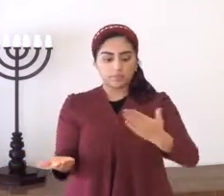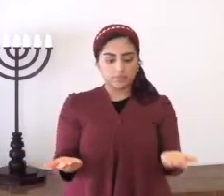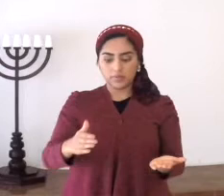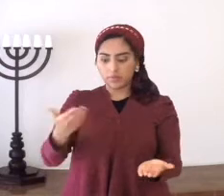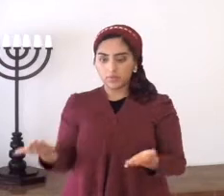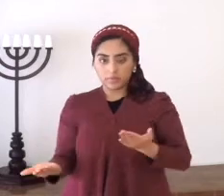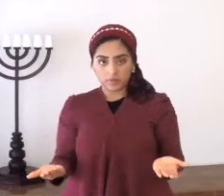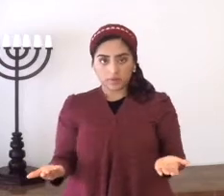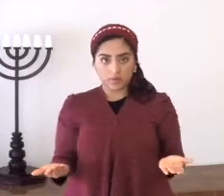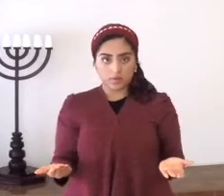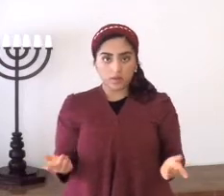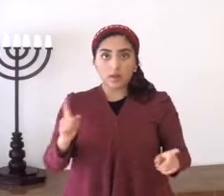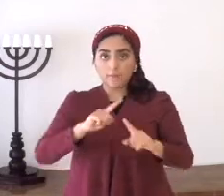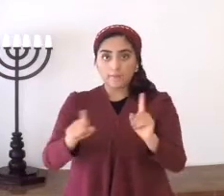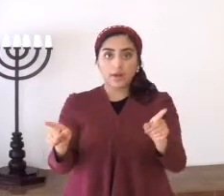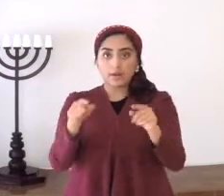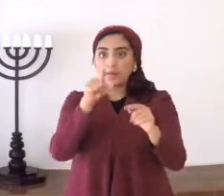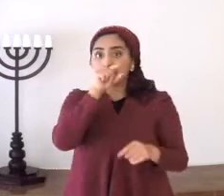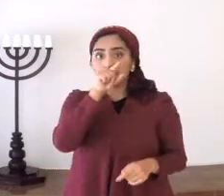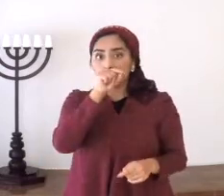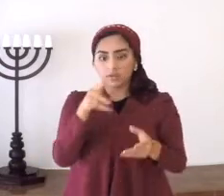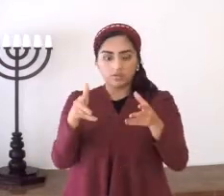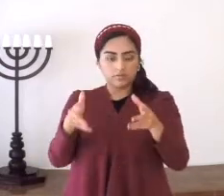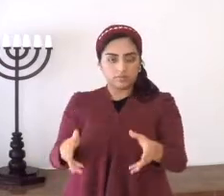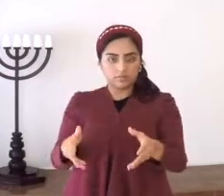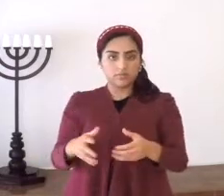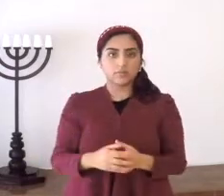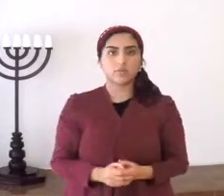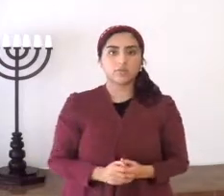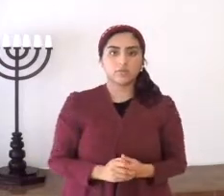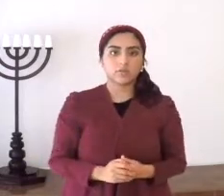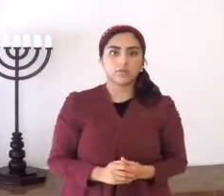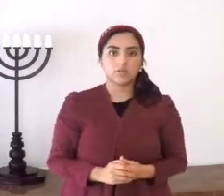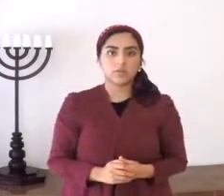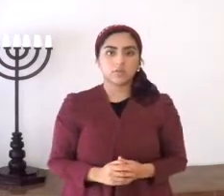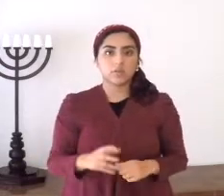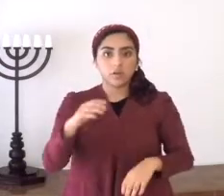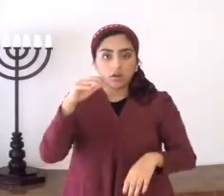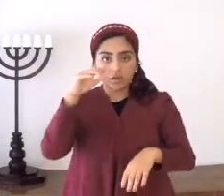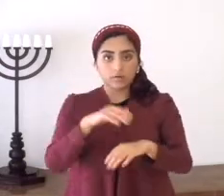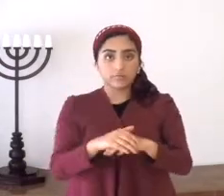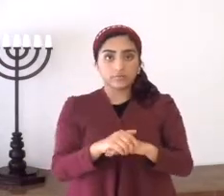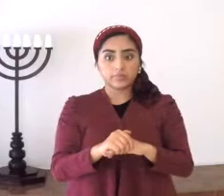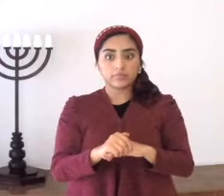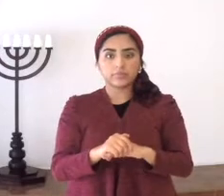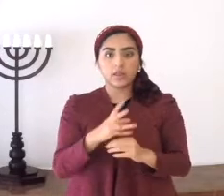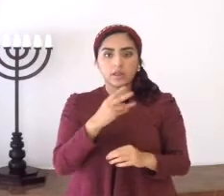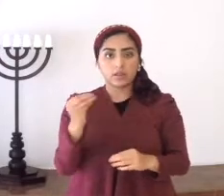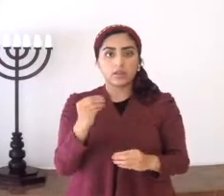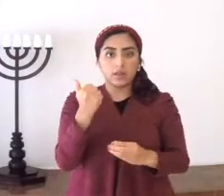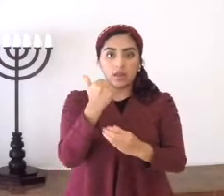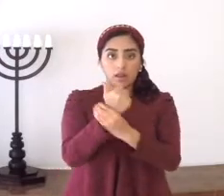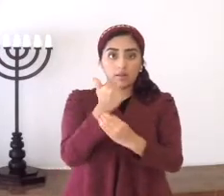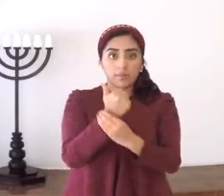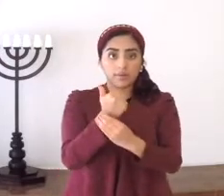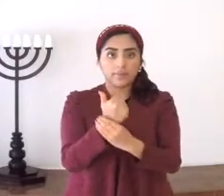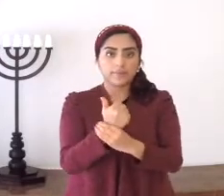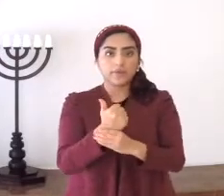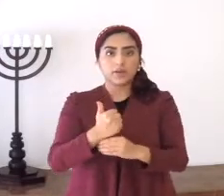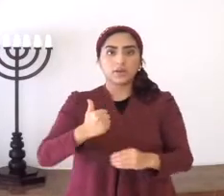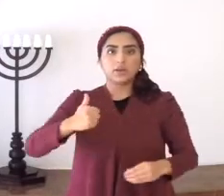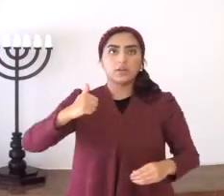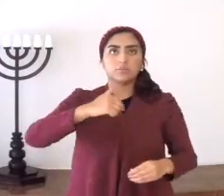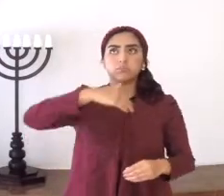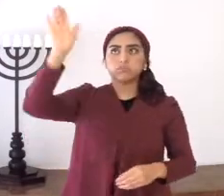una enfrente de la otra, mas no partió las aves. Y descendían aves de rapiña sobre los